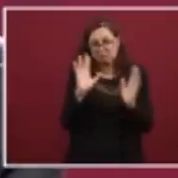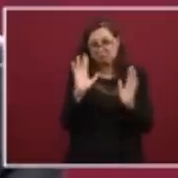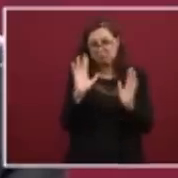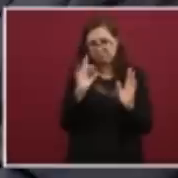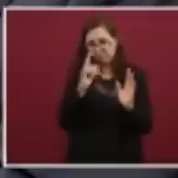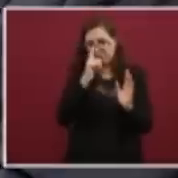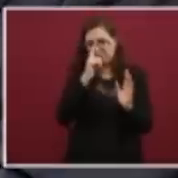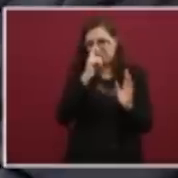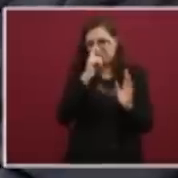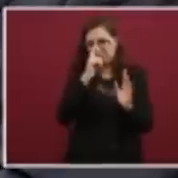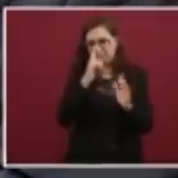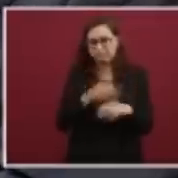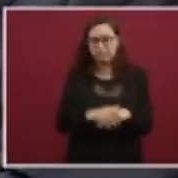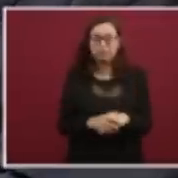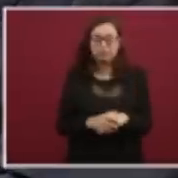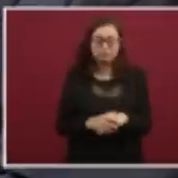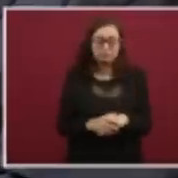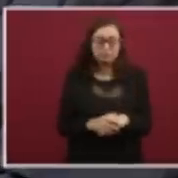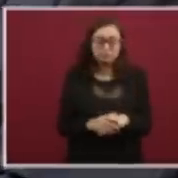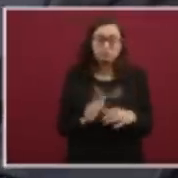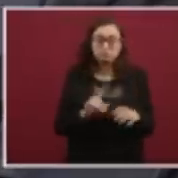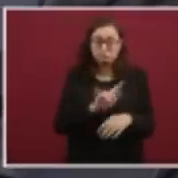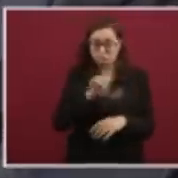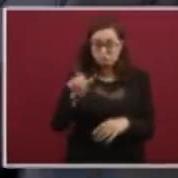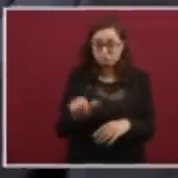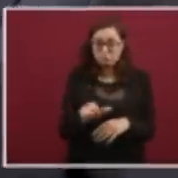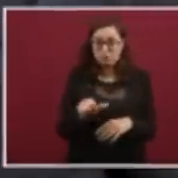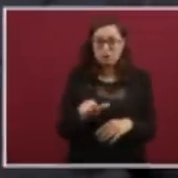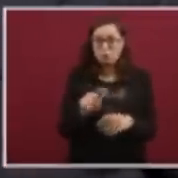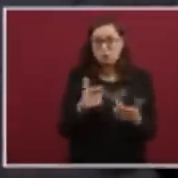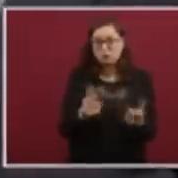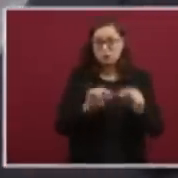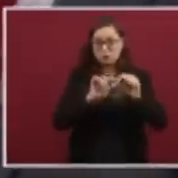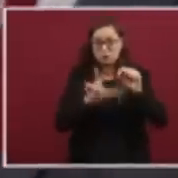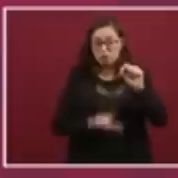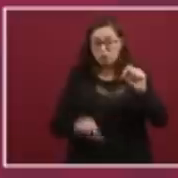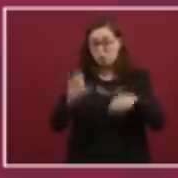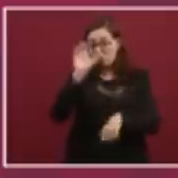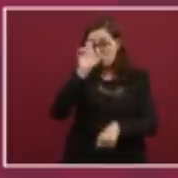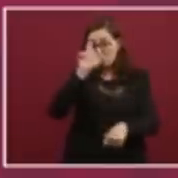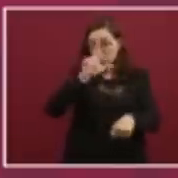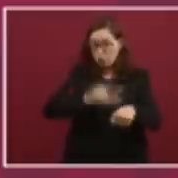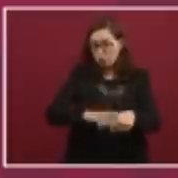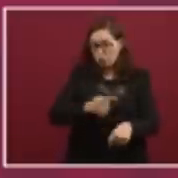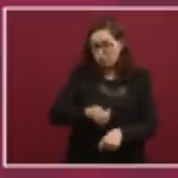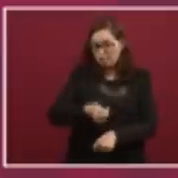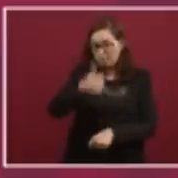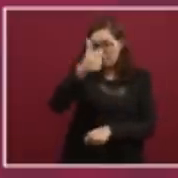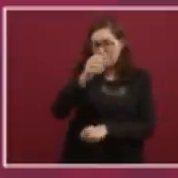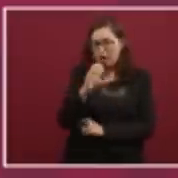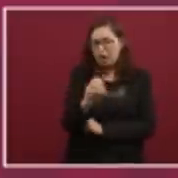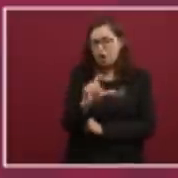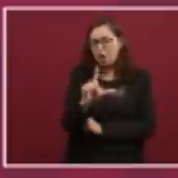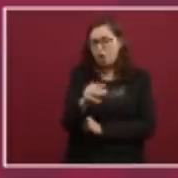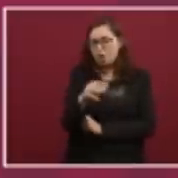la cultura madre, la cultura olmeca, florece